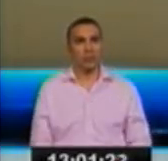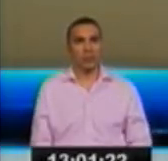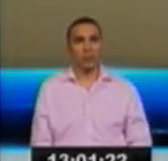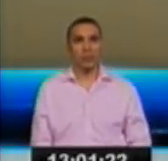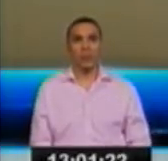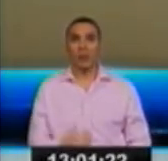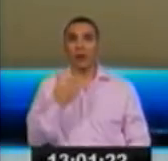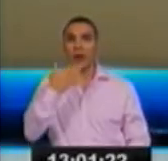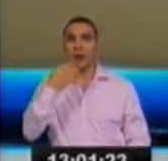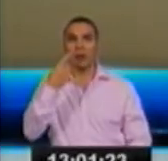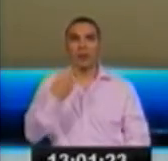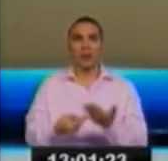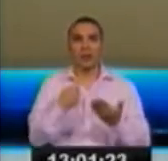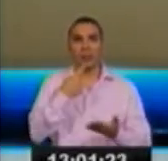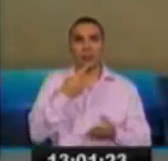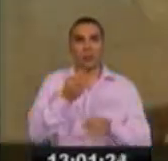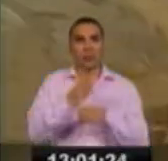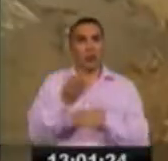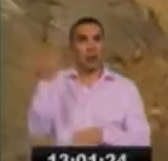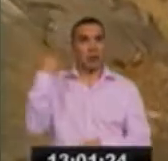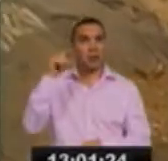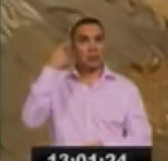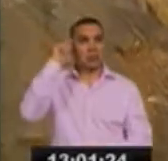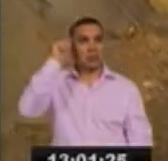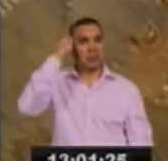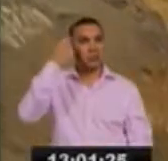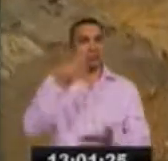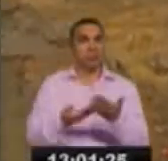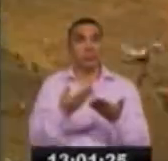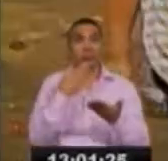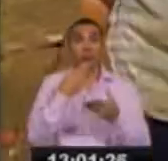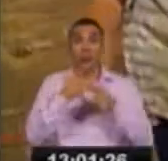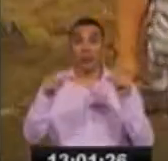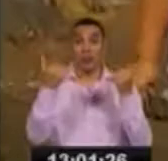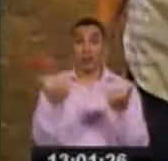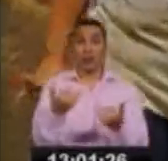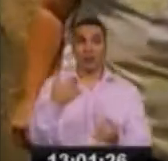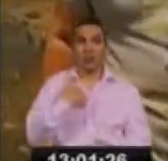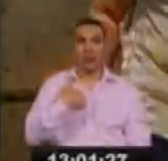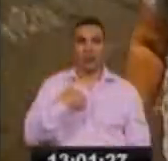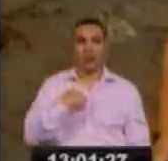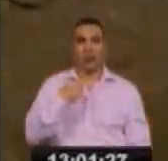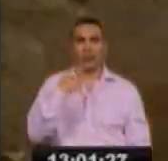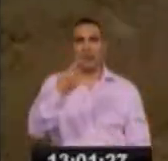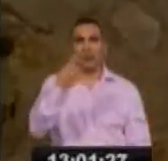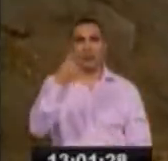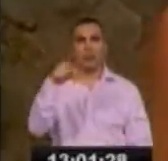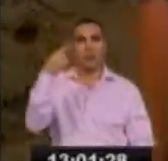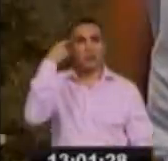que alguien tenía alguien detrás. Si bien Carolina Astudillo ha recuperado su libertad, ella dice